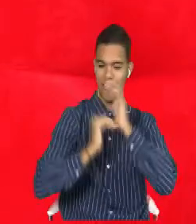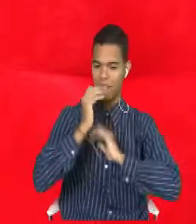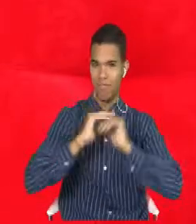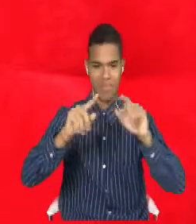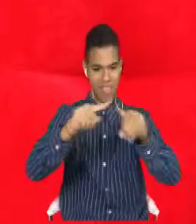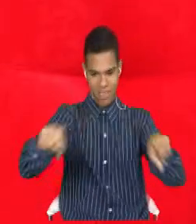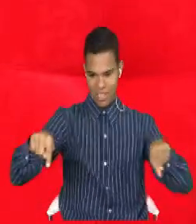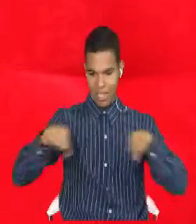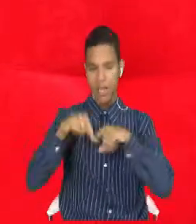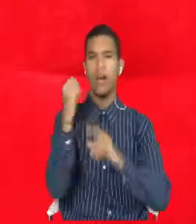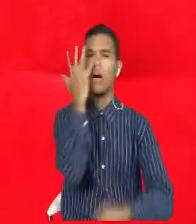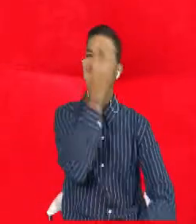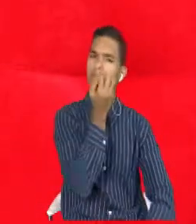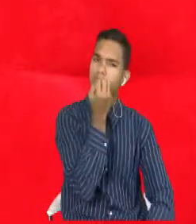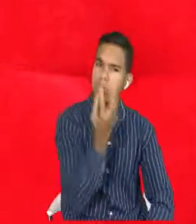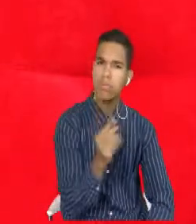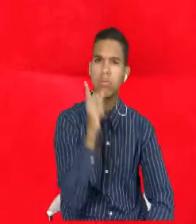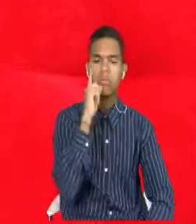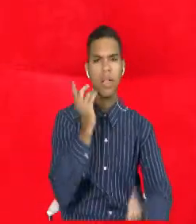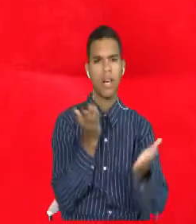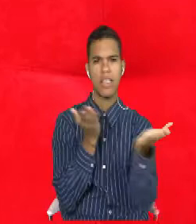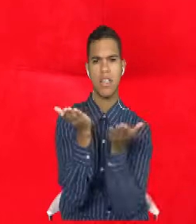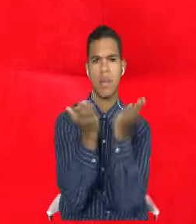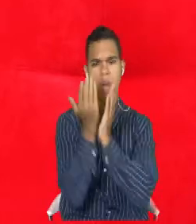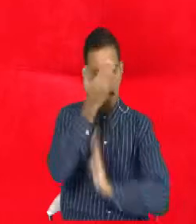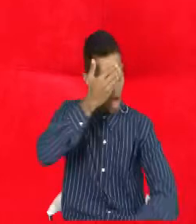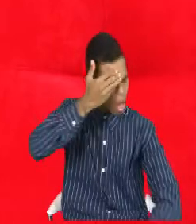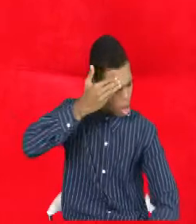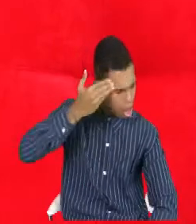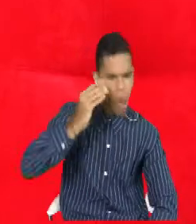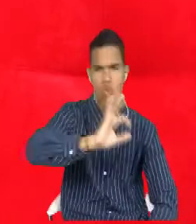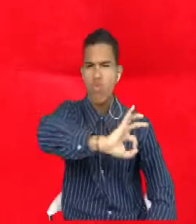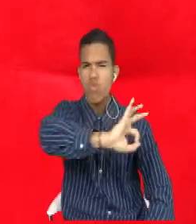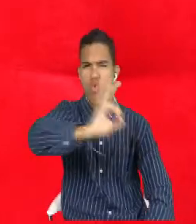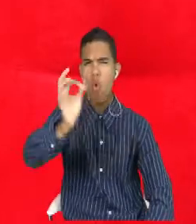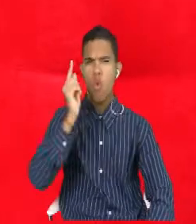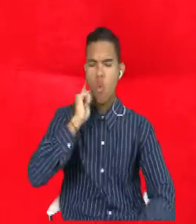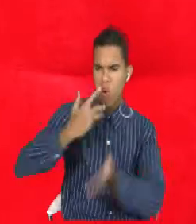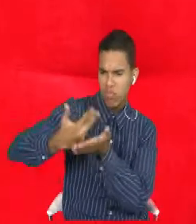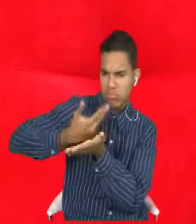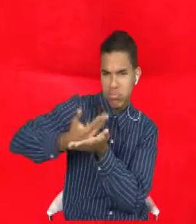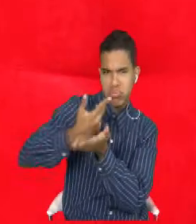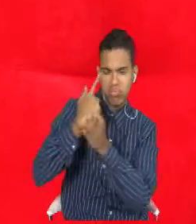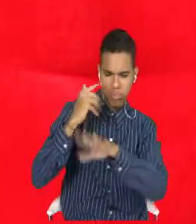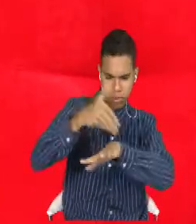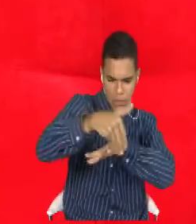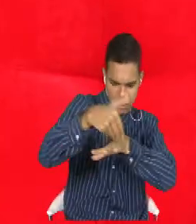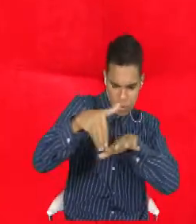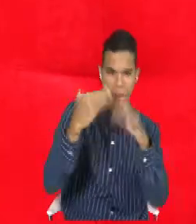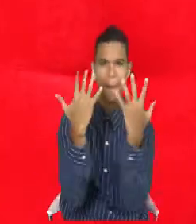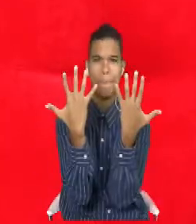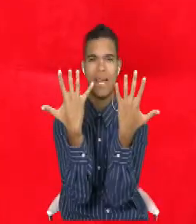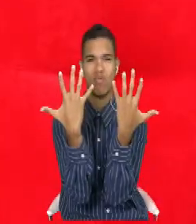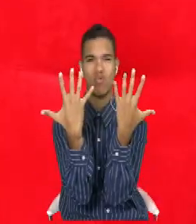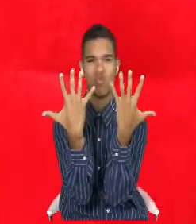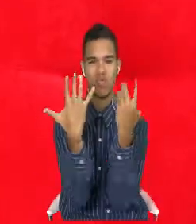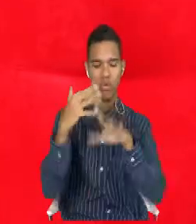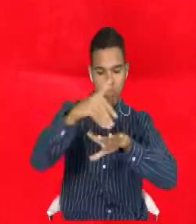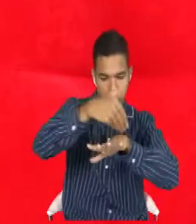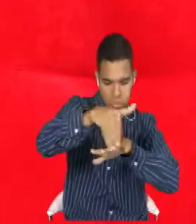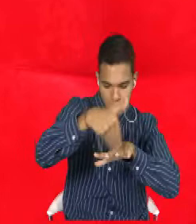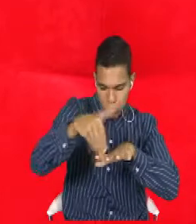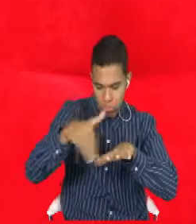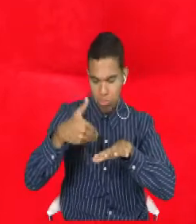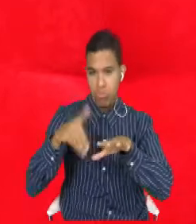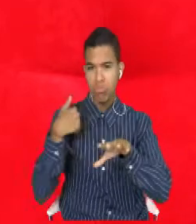tengan un servicio inolvidable y la mejor asesoría para el cuidado de sus uñas, de sus manos y, ¿por qué no?, casarse